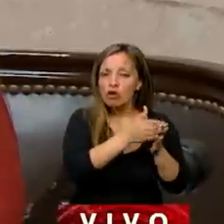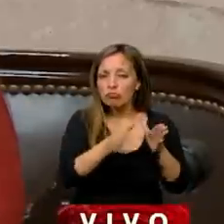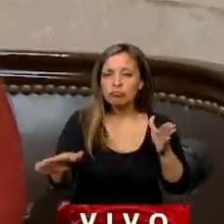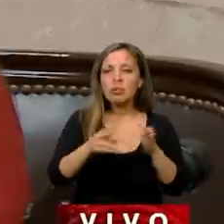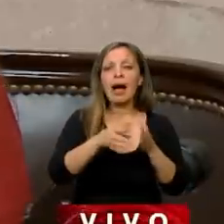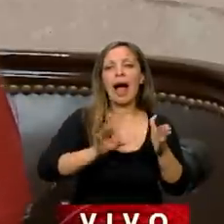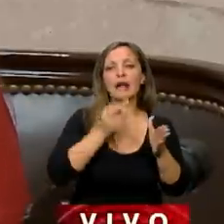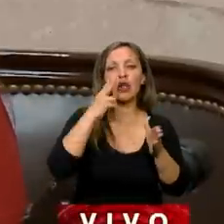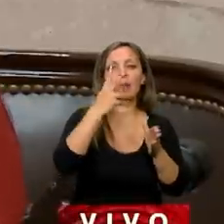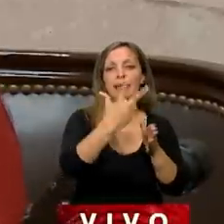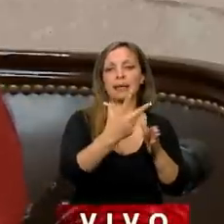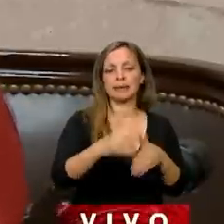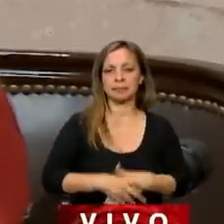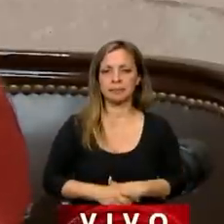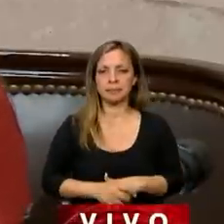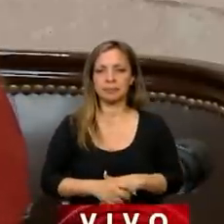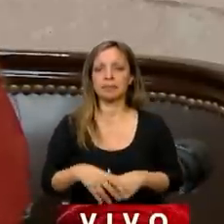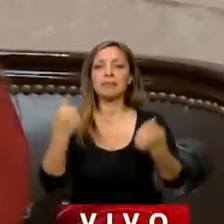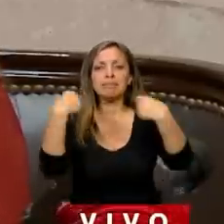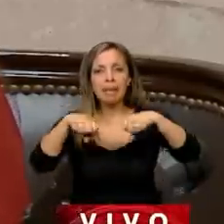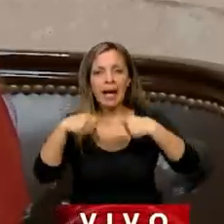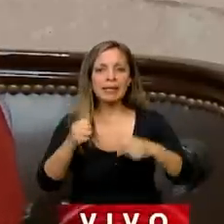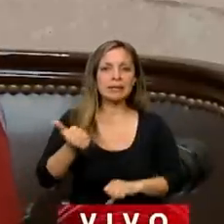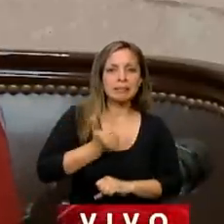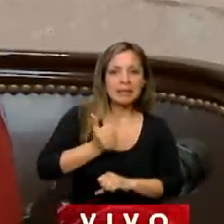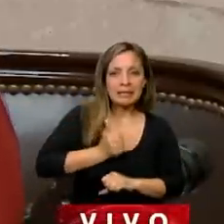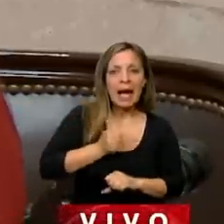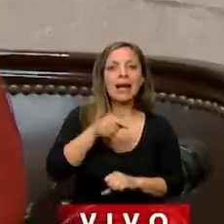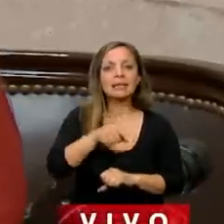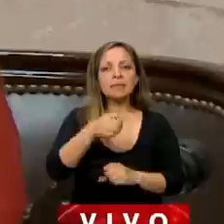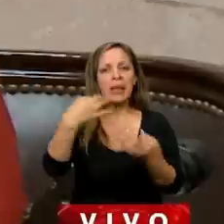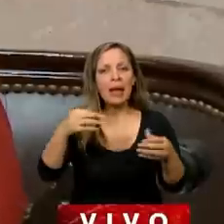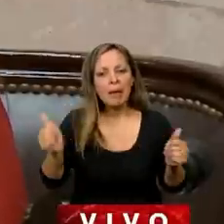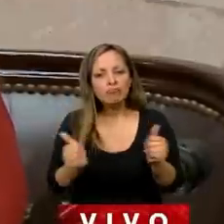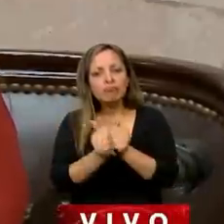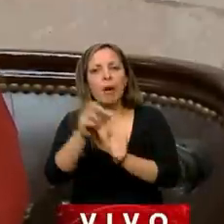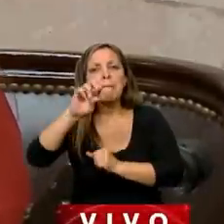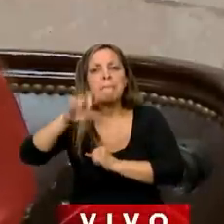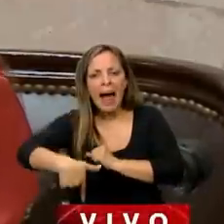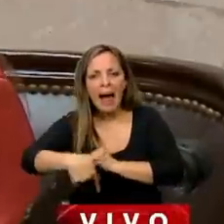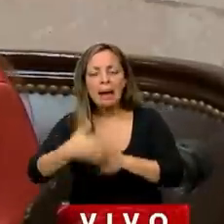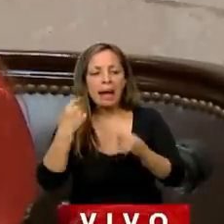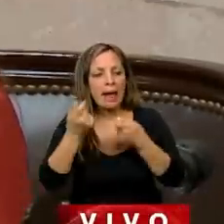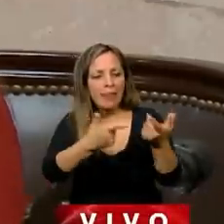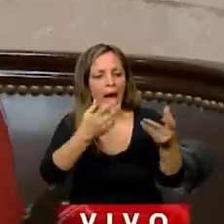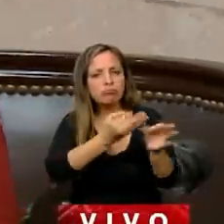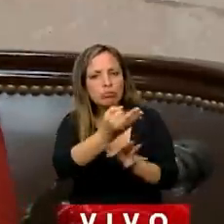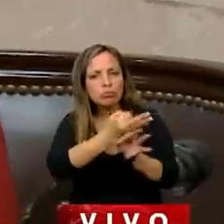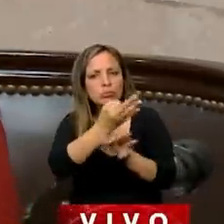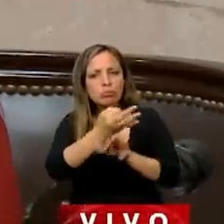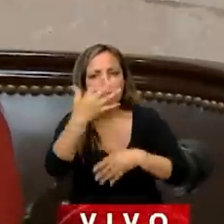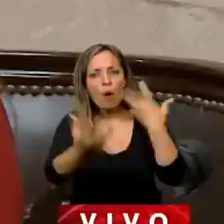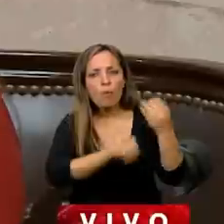2003. Estos ejercicios militares deben ir acompañados de un plan que recupere las innumerables capacidades